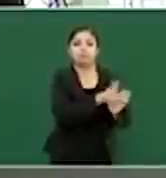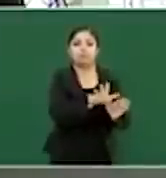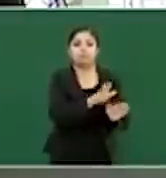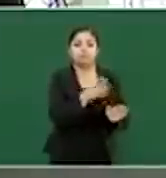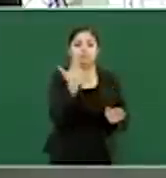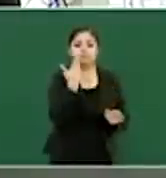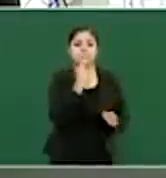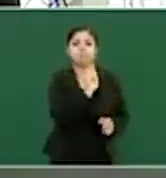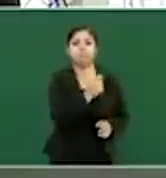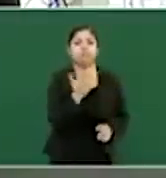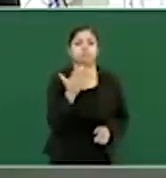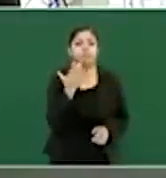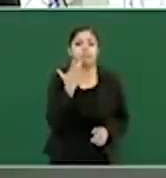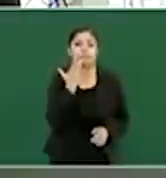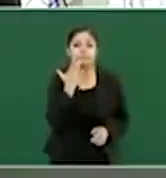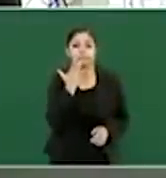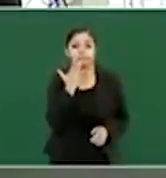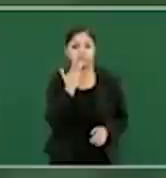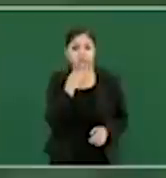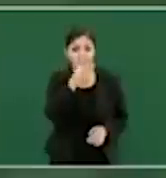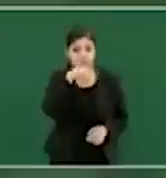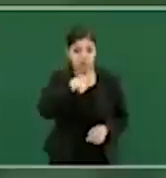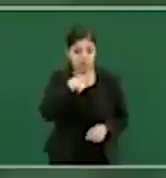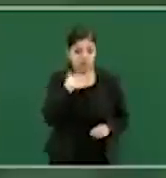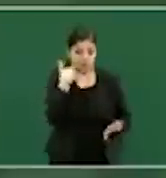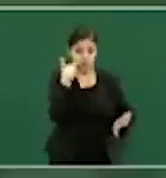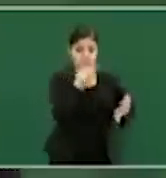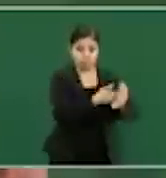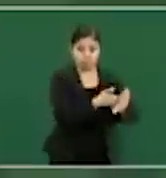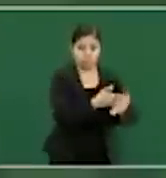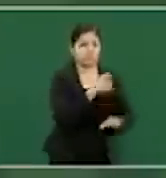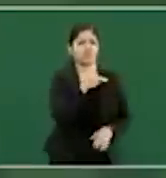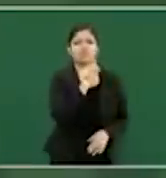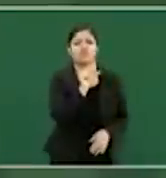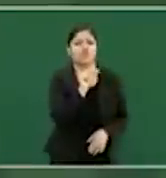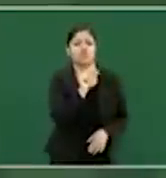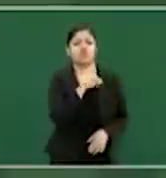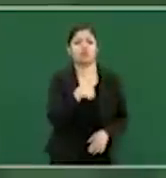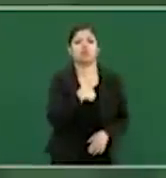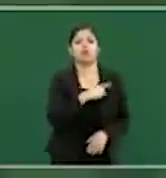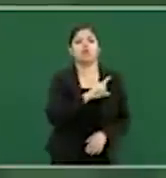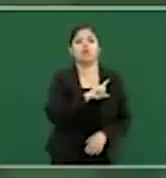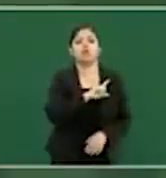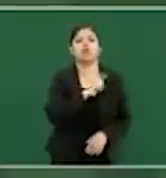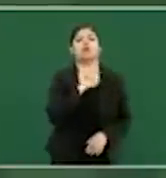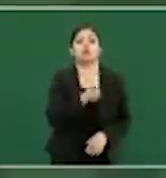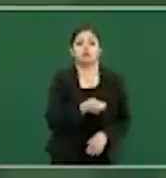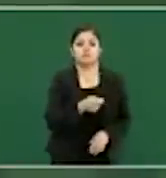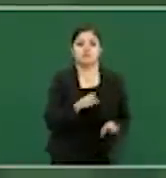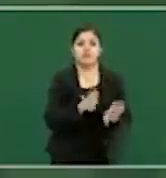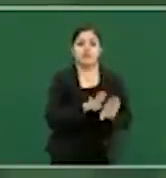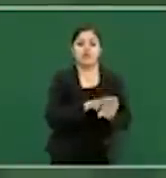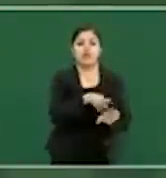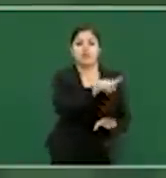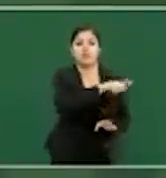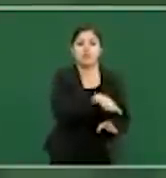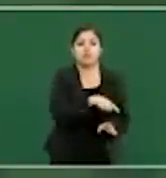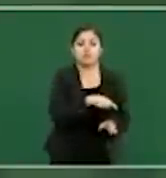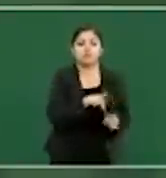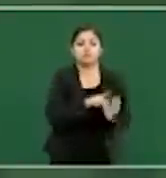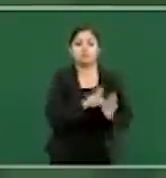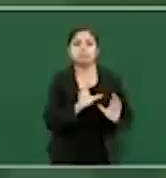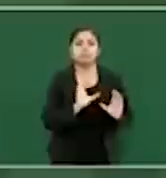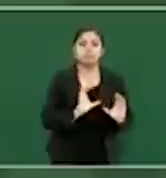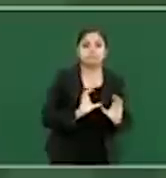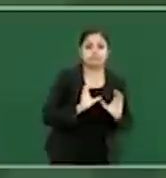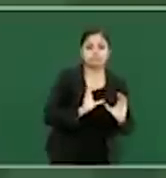pero no es un insulto, es señalar de que existe una prensa conservadora